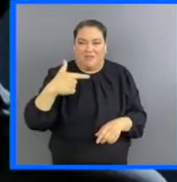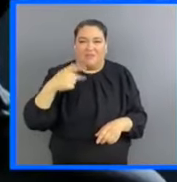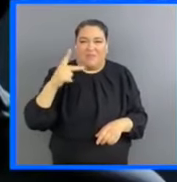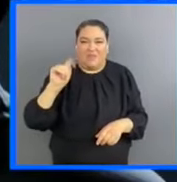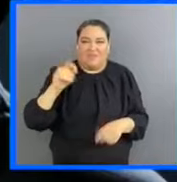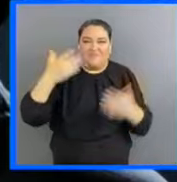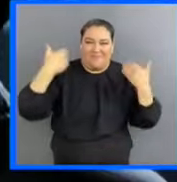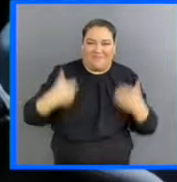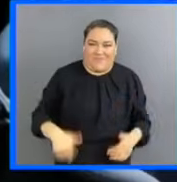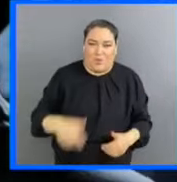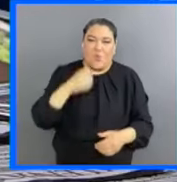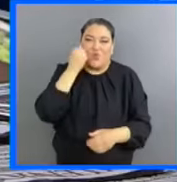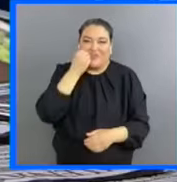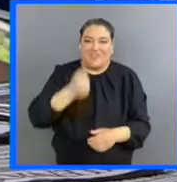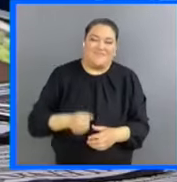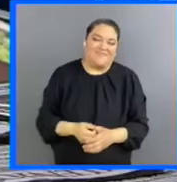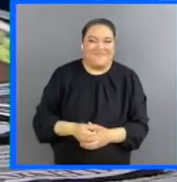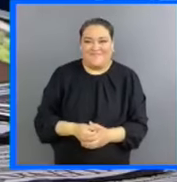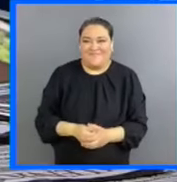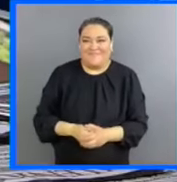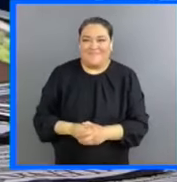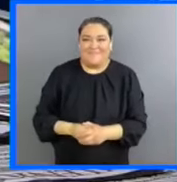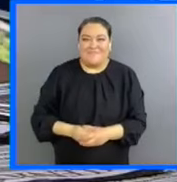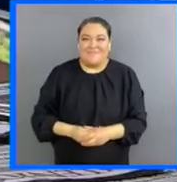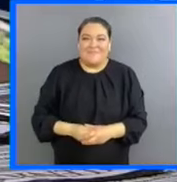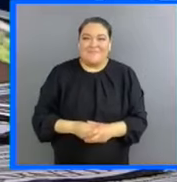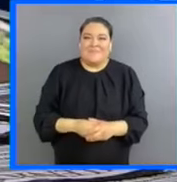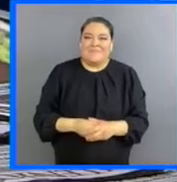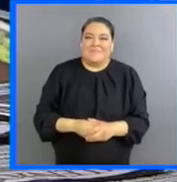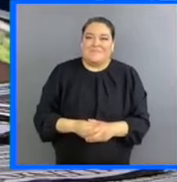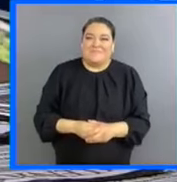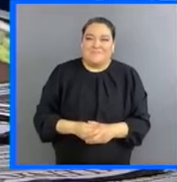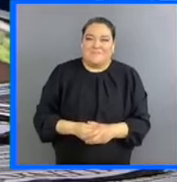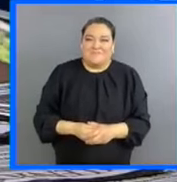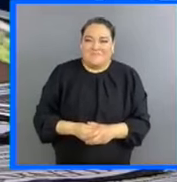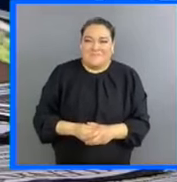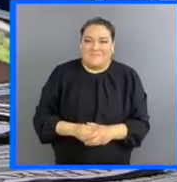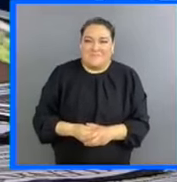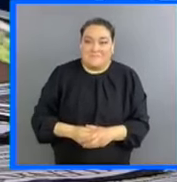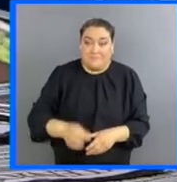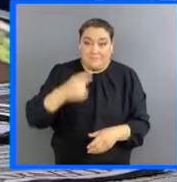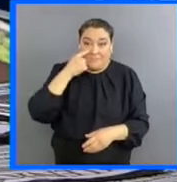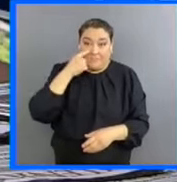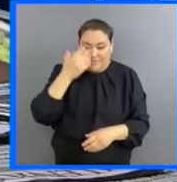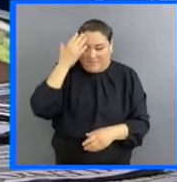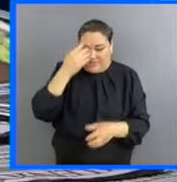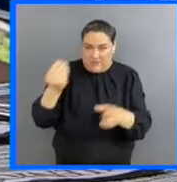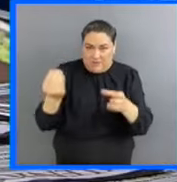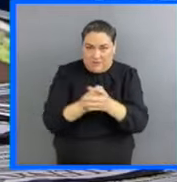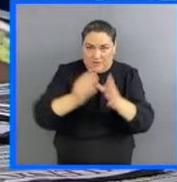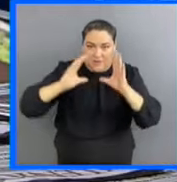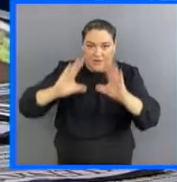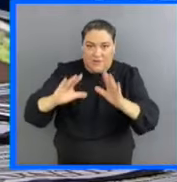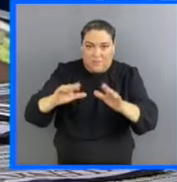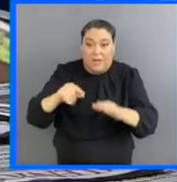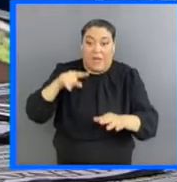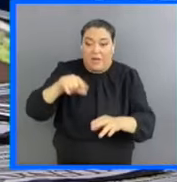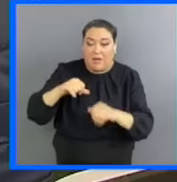Óscar González. El director de la Escuela Nacional de Formación Judicial habló de la reforma judicial.